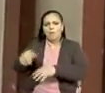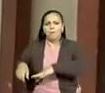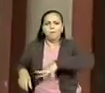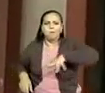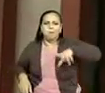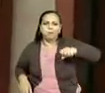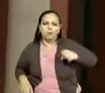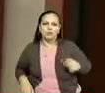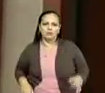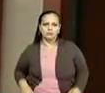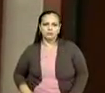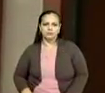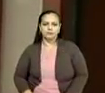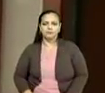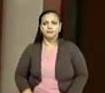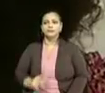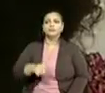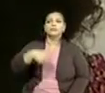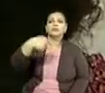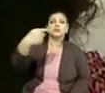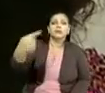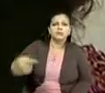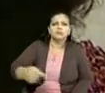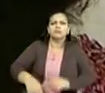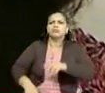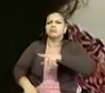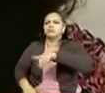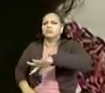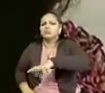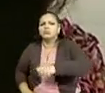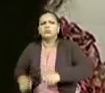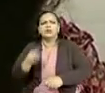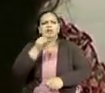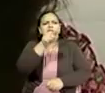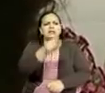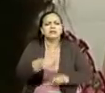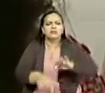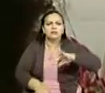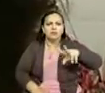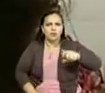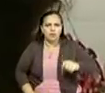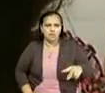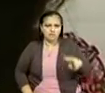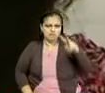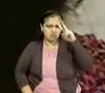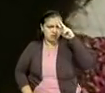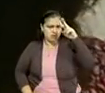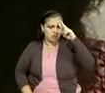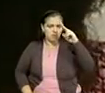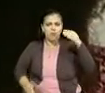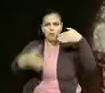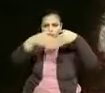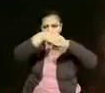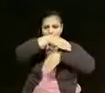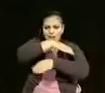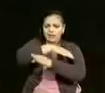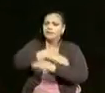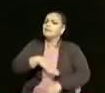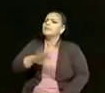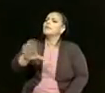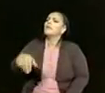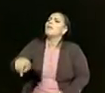escucha del mismo modus operandi. Los pillos se hacen pasar por clientes y al momento de observar un descuido de quien los